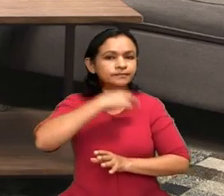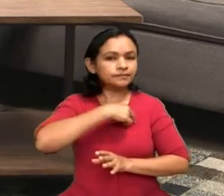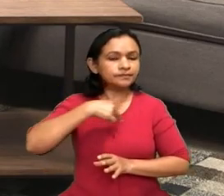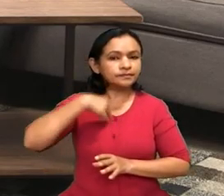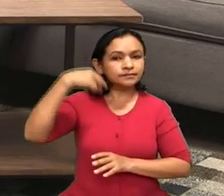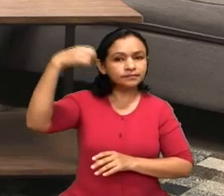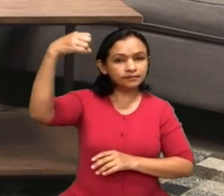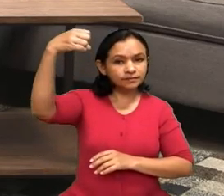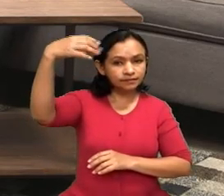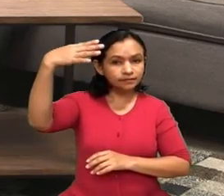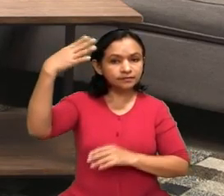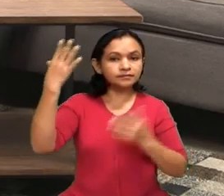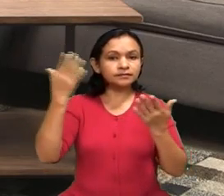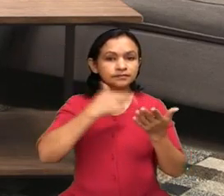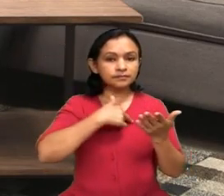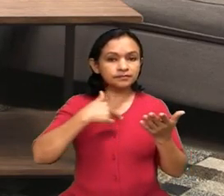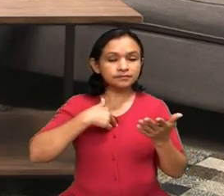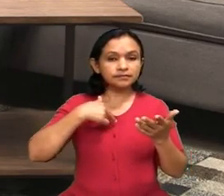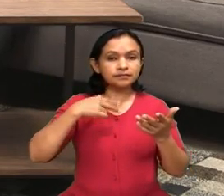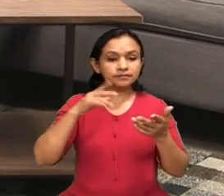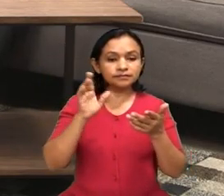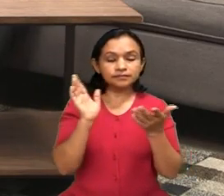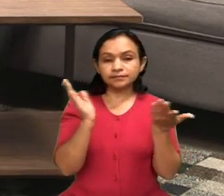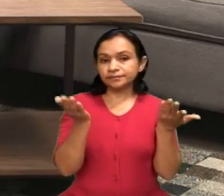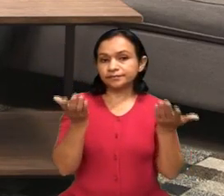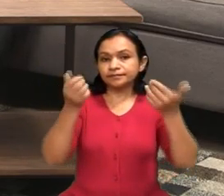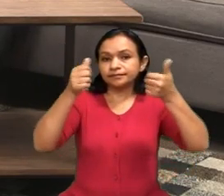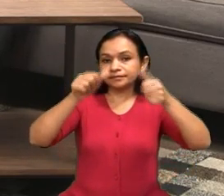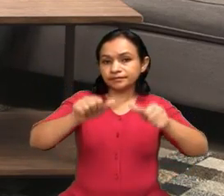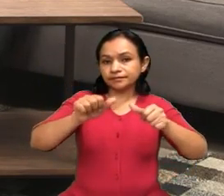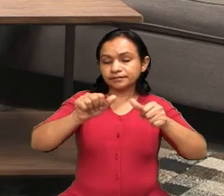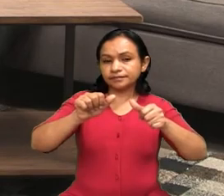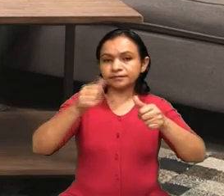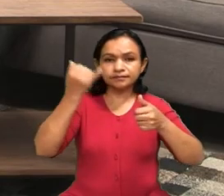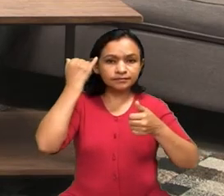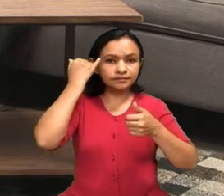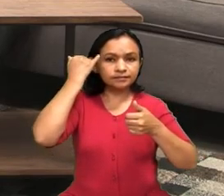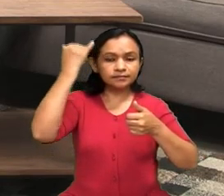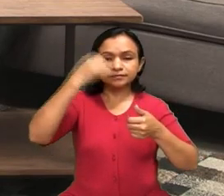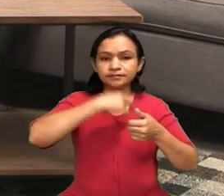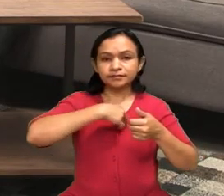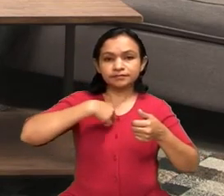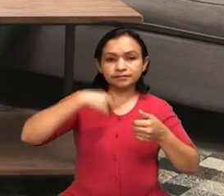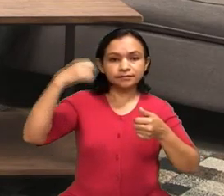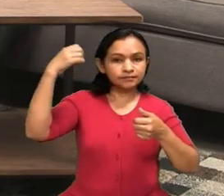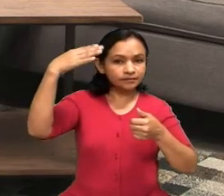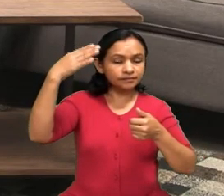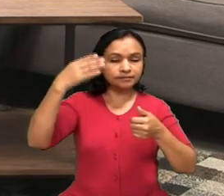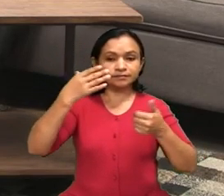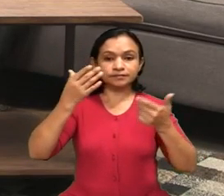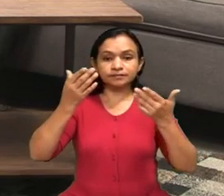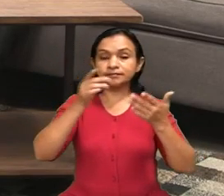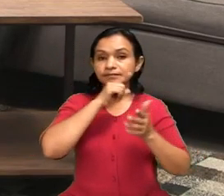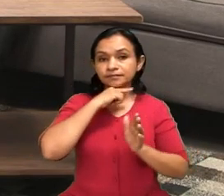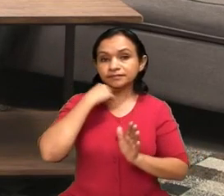Crear la luz desde el punto de vista metafórico, pero crear la luz desde el punto de vista físico